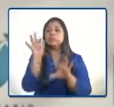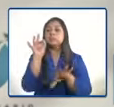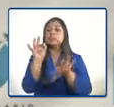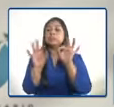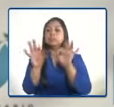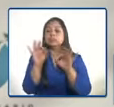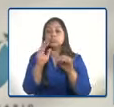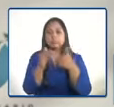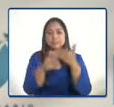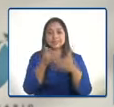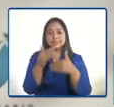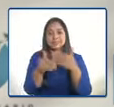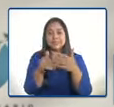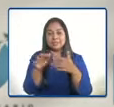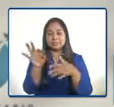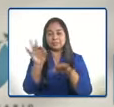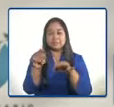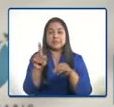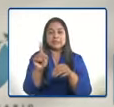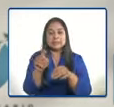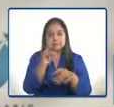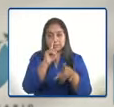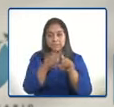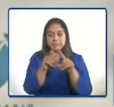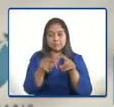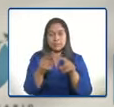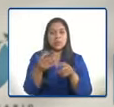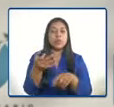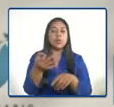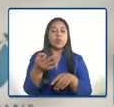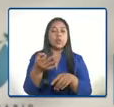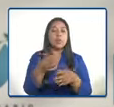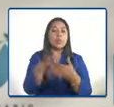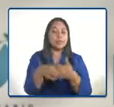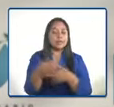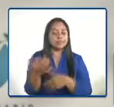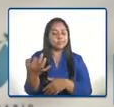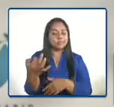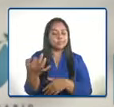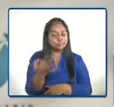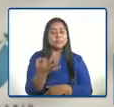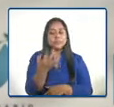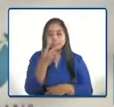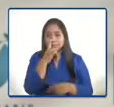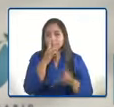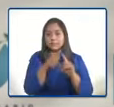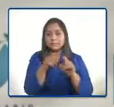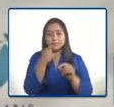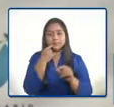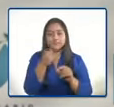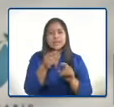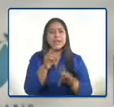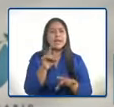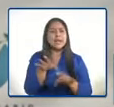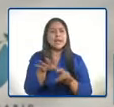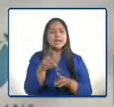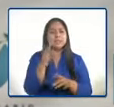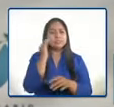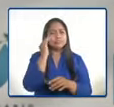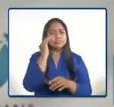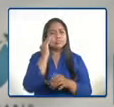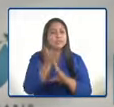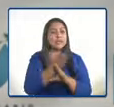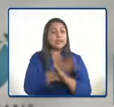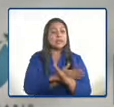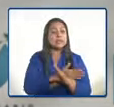¿verdad? Queremos garantizar que sea un programa de calidad y por lo tanto hay algunos conocimientos previos o algunas